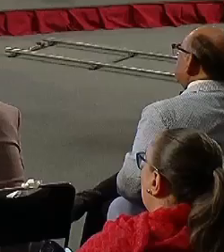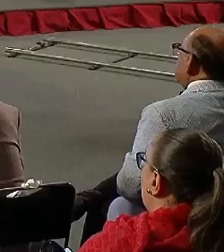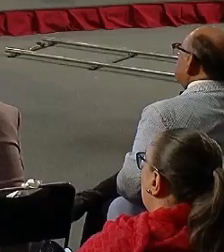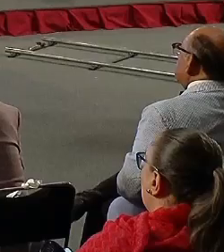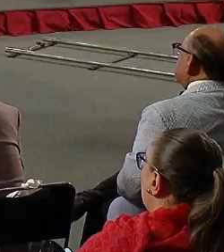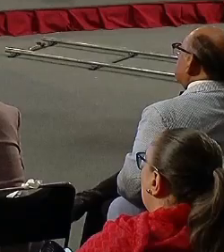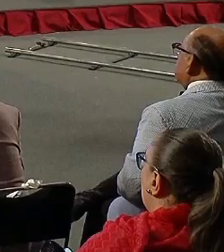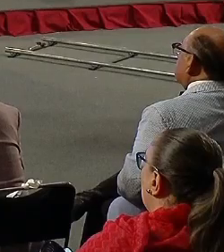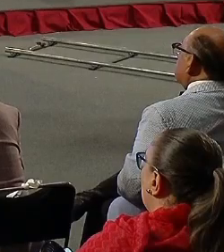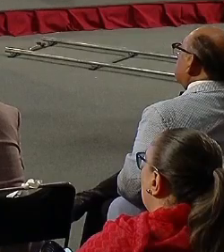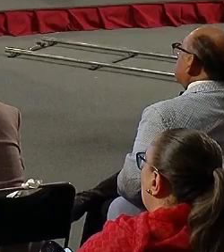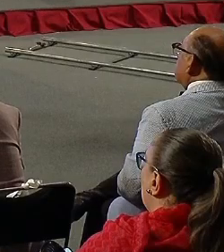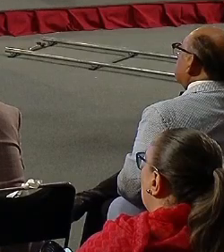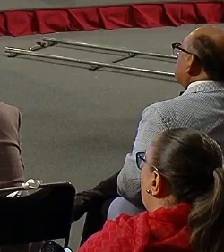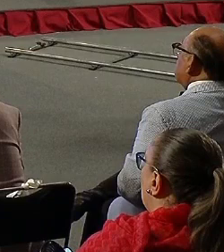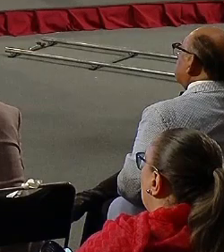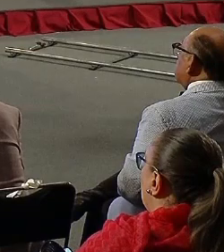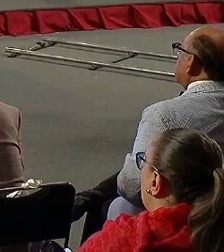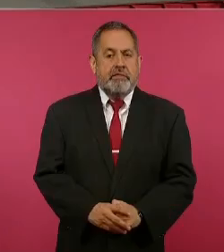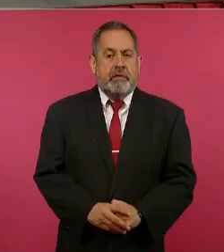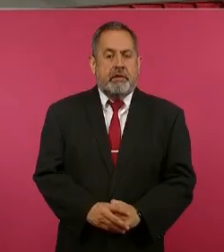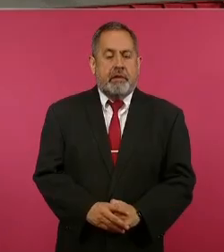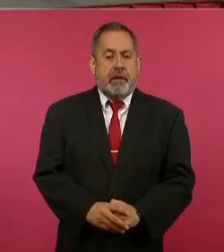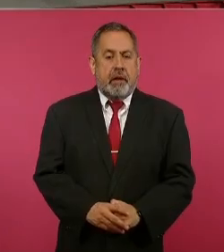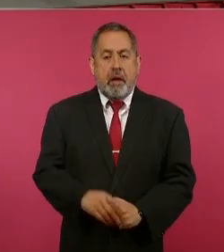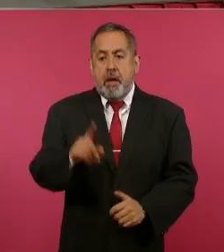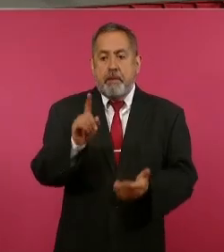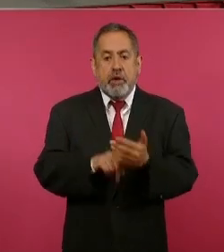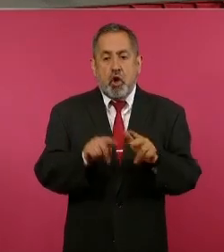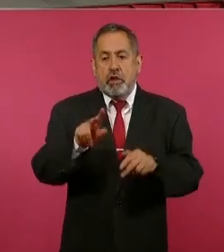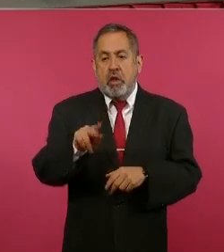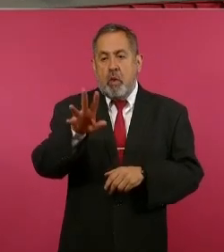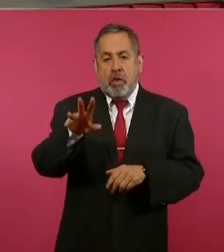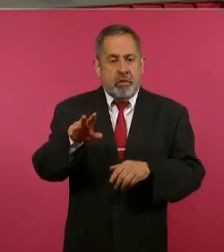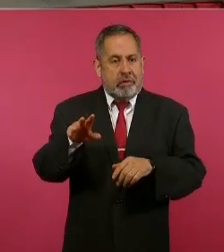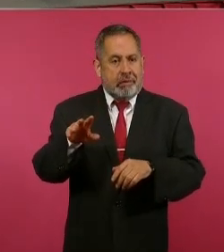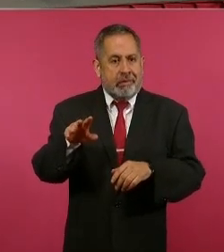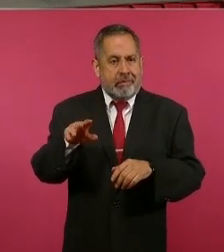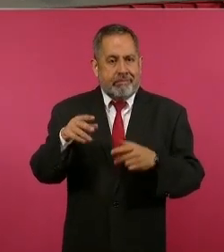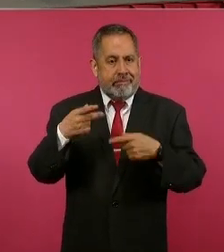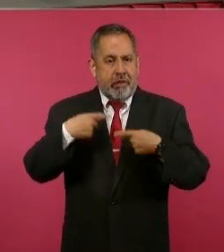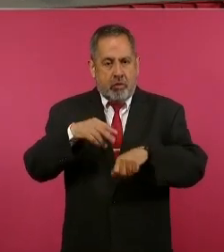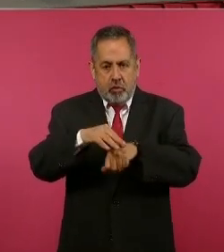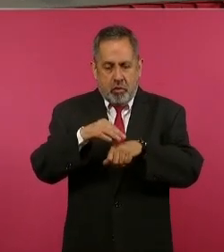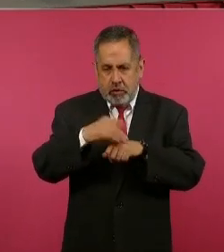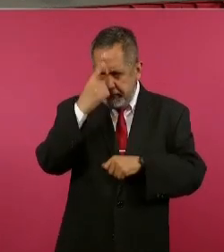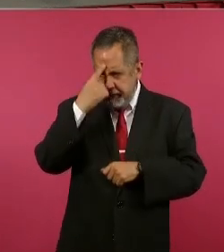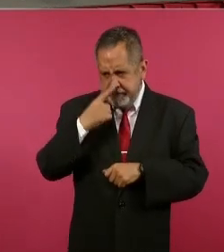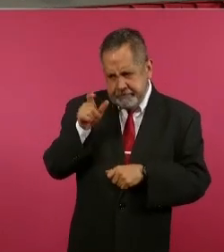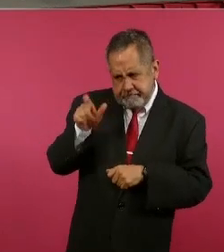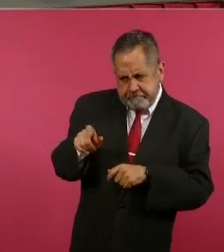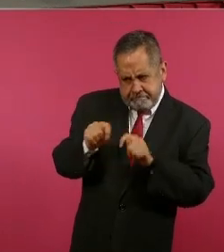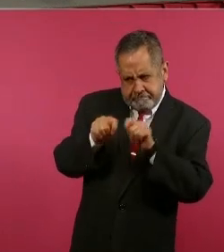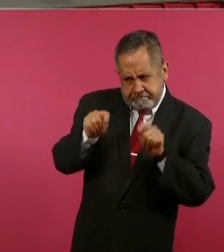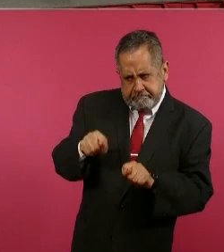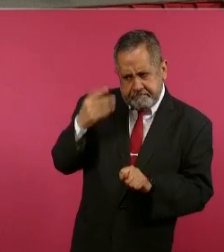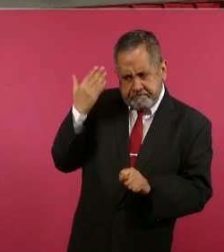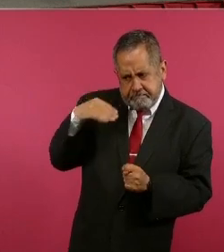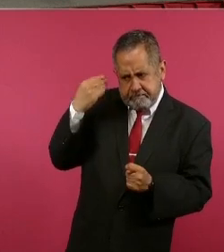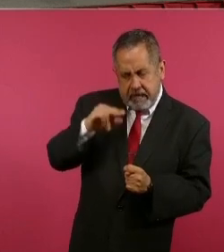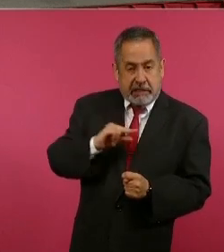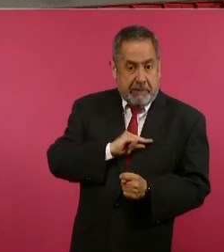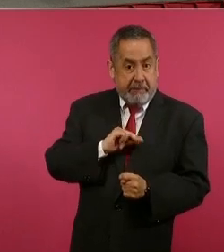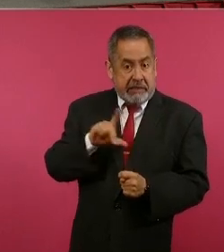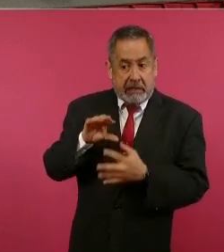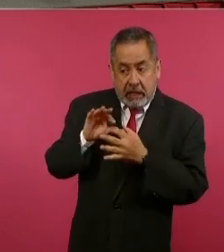logró 1,884 médicos que son, digamos, susceptibles, que tienen el perfil, que tienen la